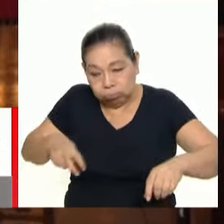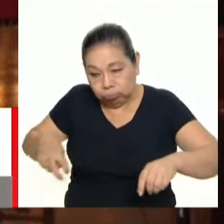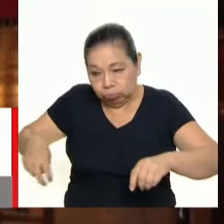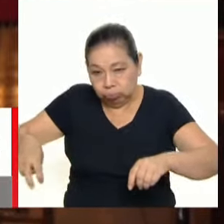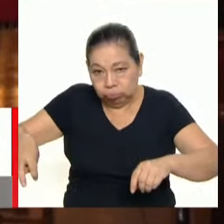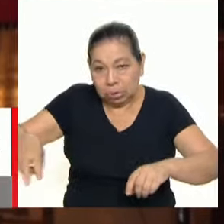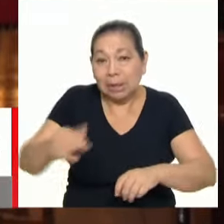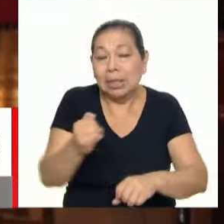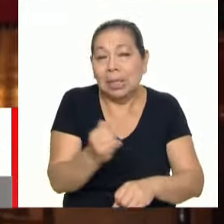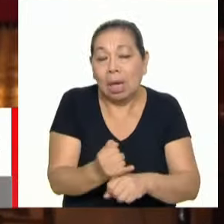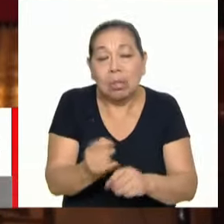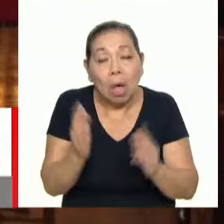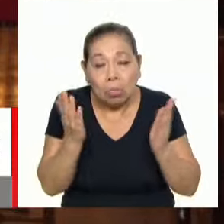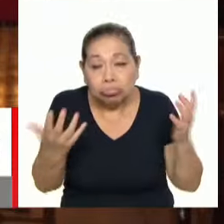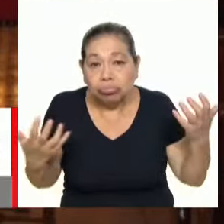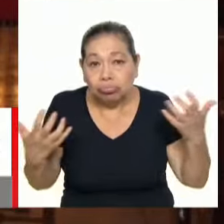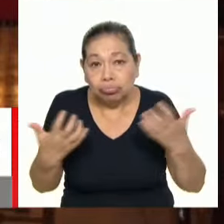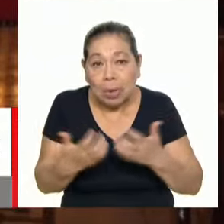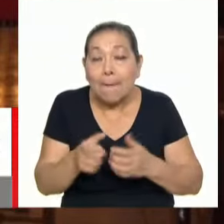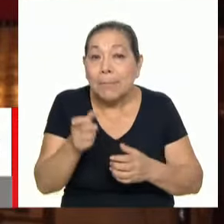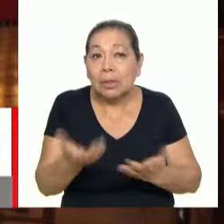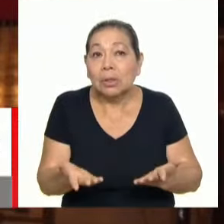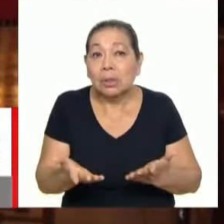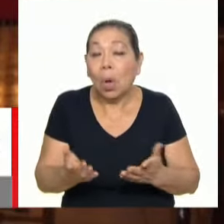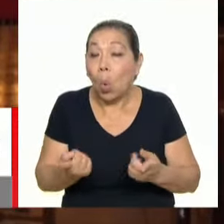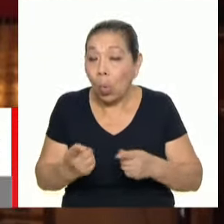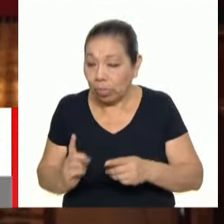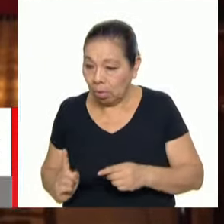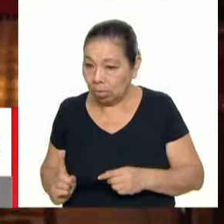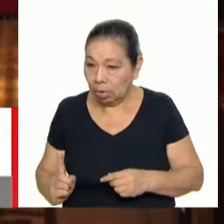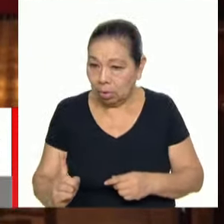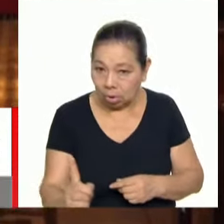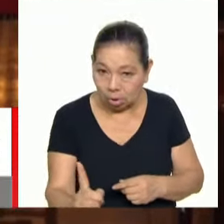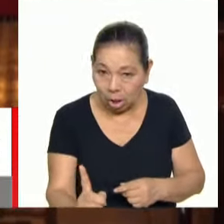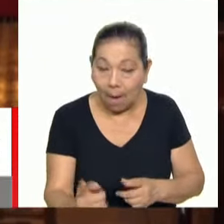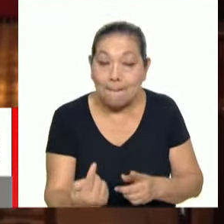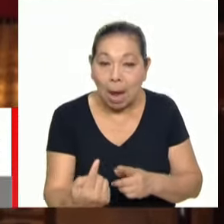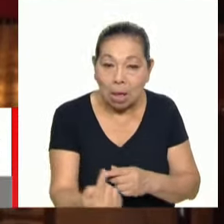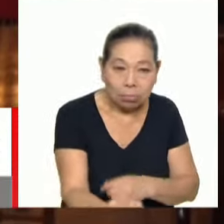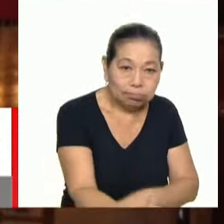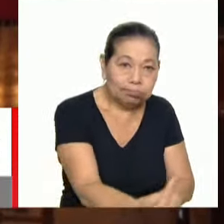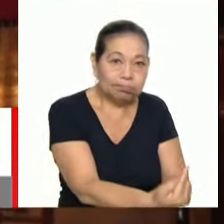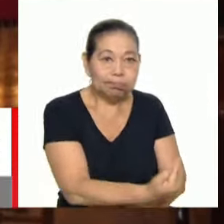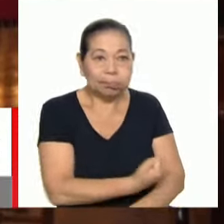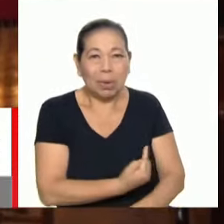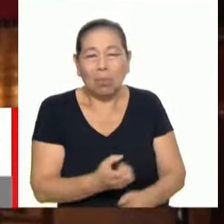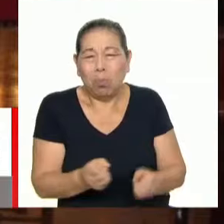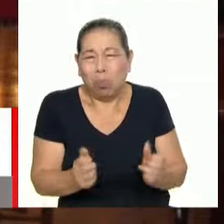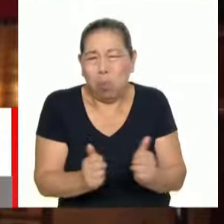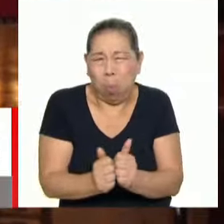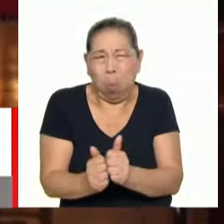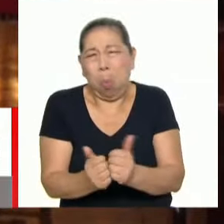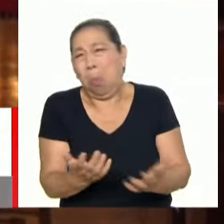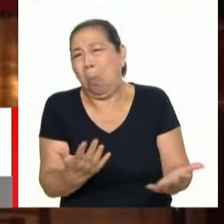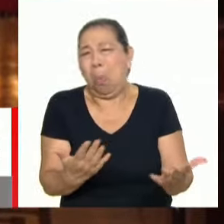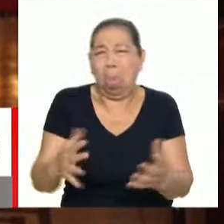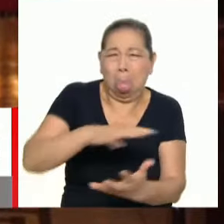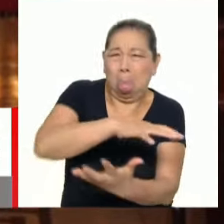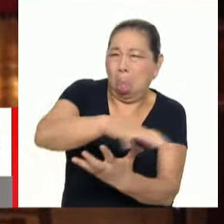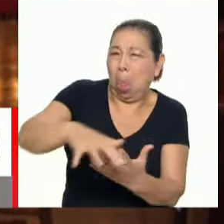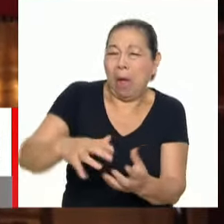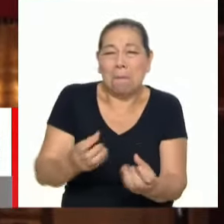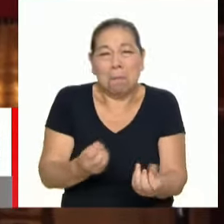de esta iglesia, que orientan al público el ingreso y la salida, para evitar la aglomeración de personas y cualquier